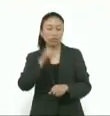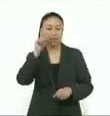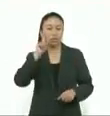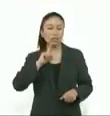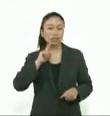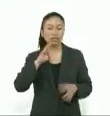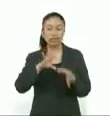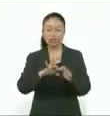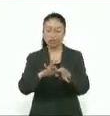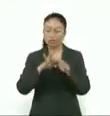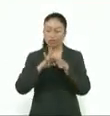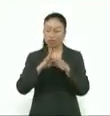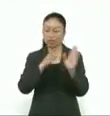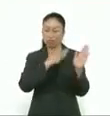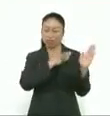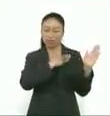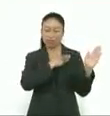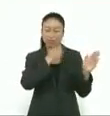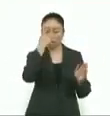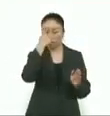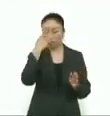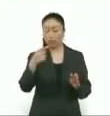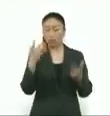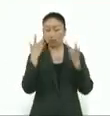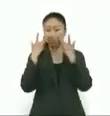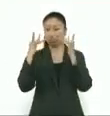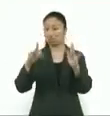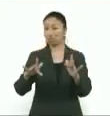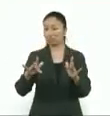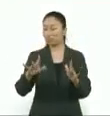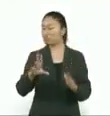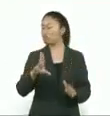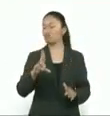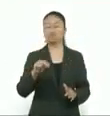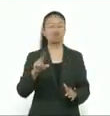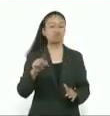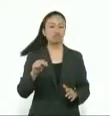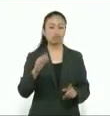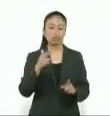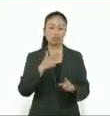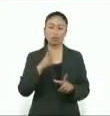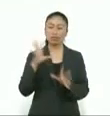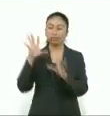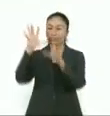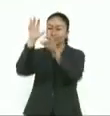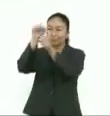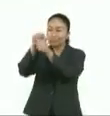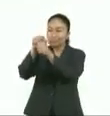un compromiso para no claudicar hasta conseguir nuestros objetivos.